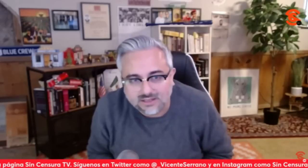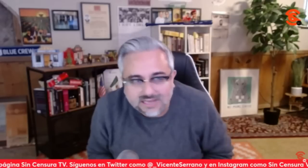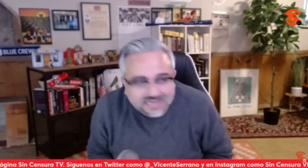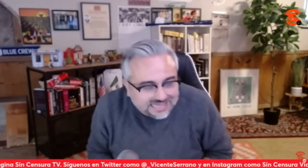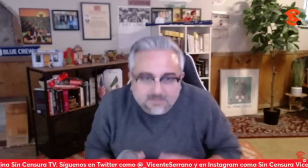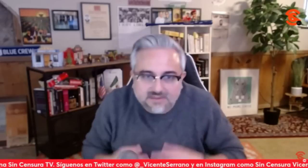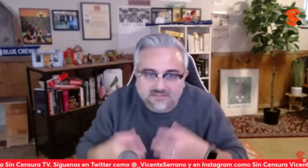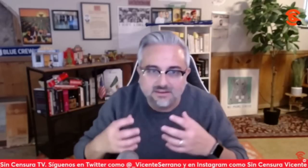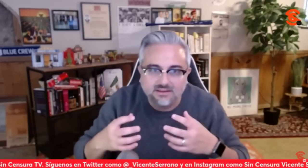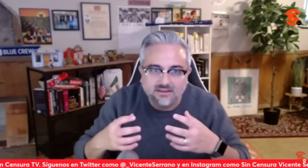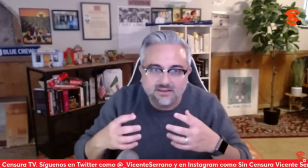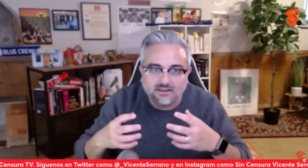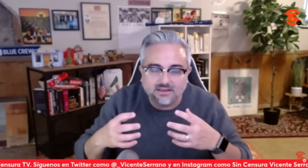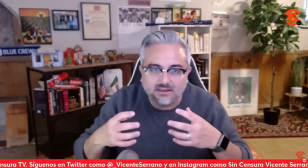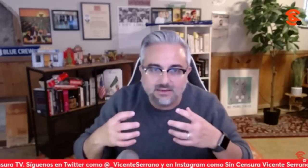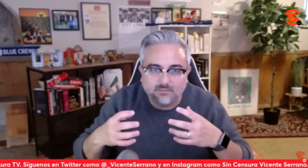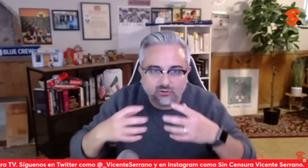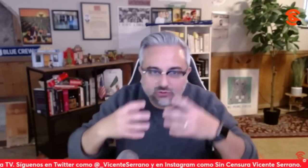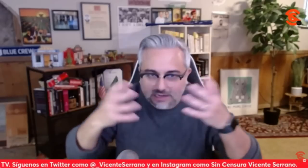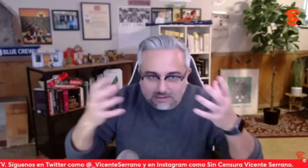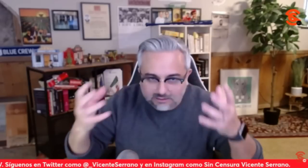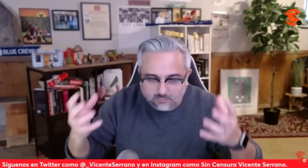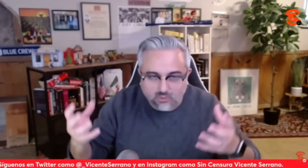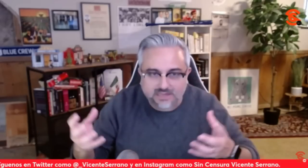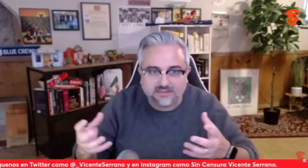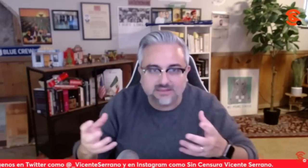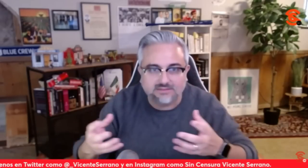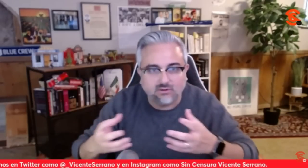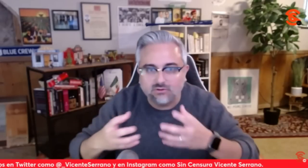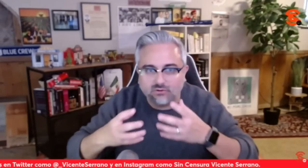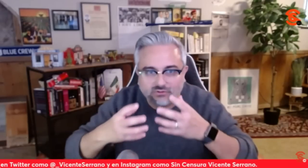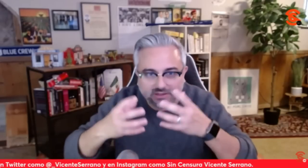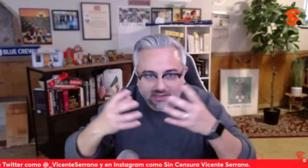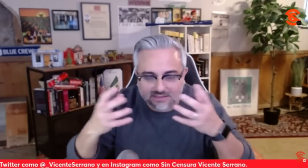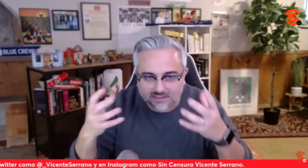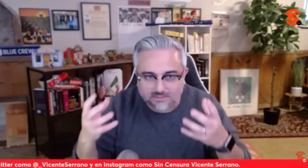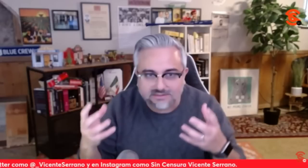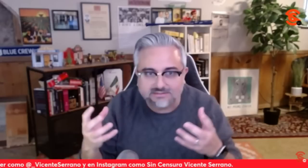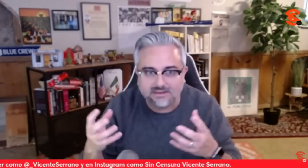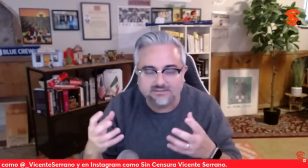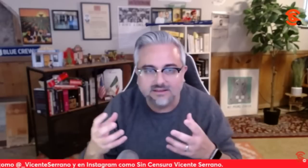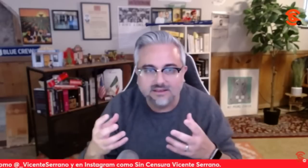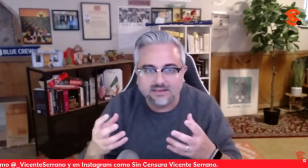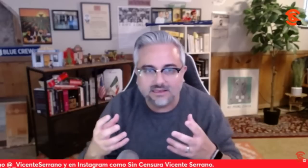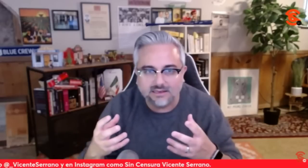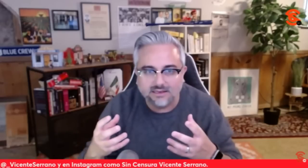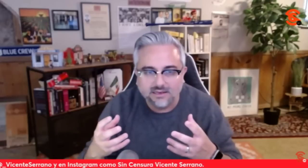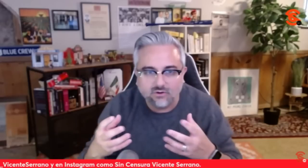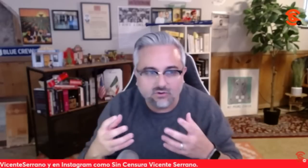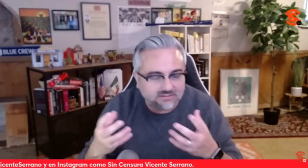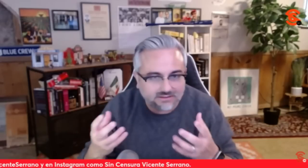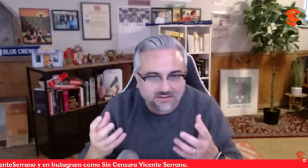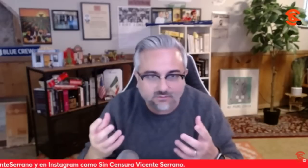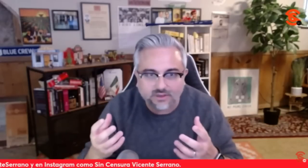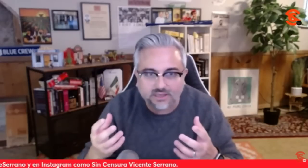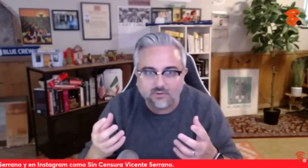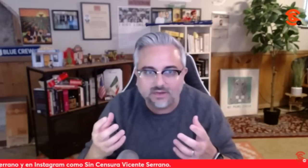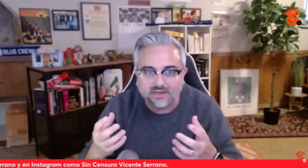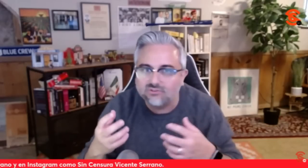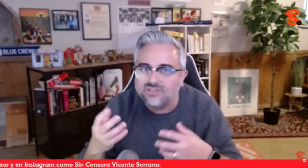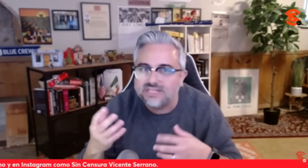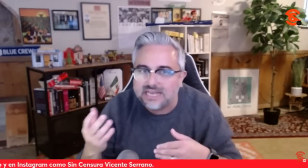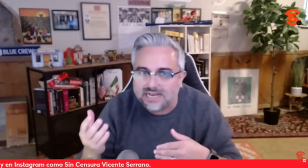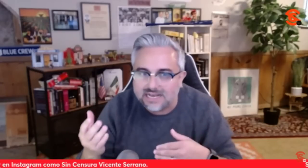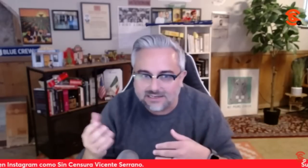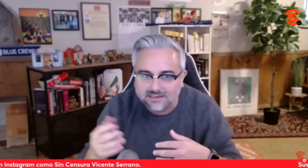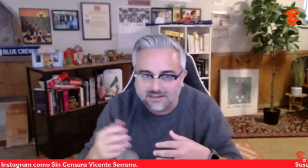Censura. Cada vez que nos cierran las puertas, que no nos conceden entrevistas, que nos hacen el feo, que